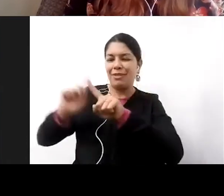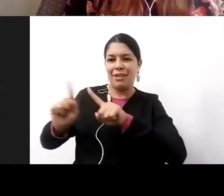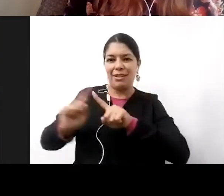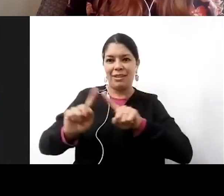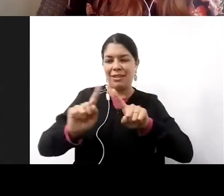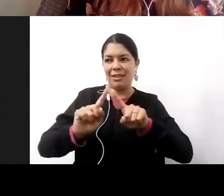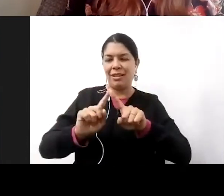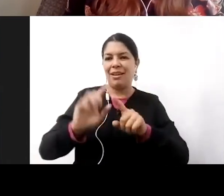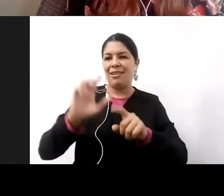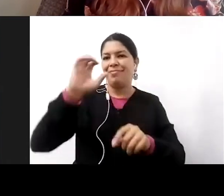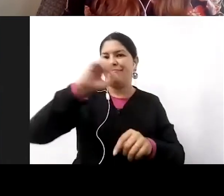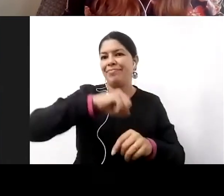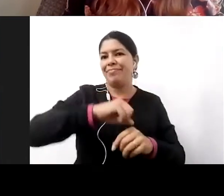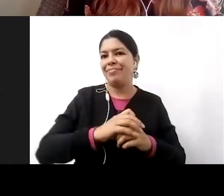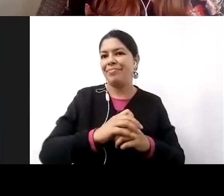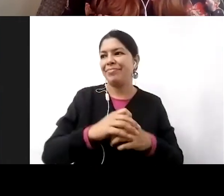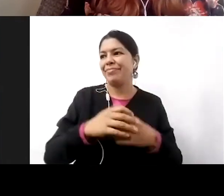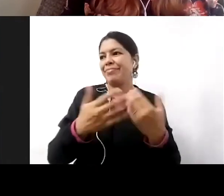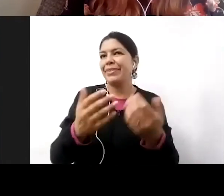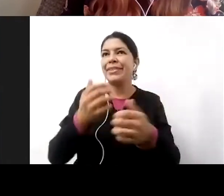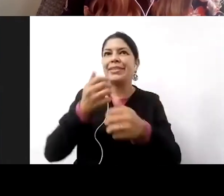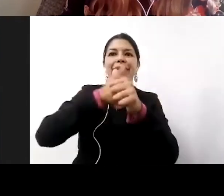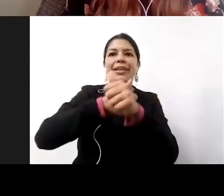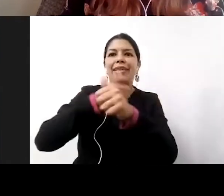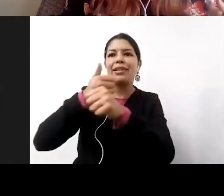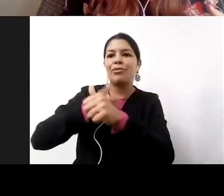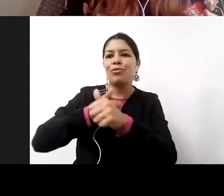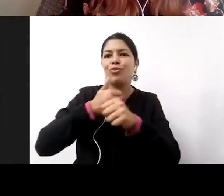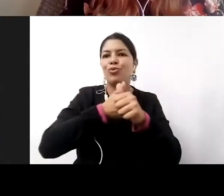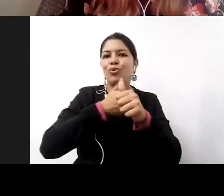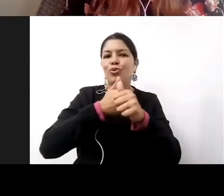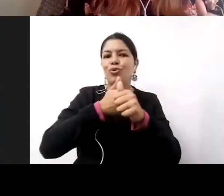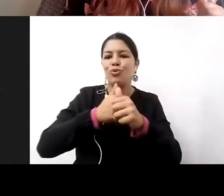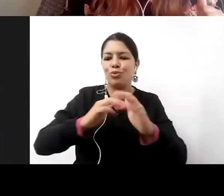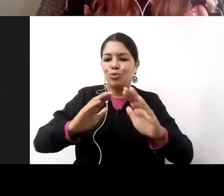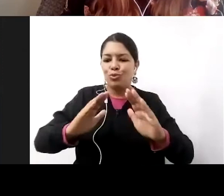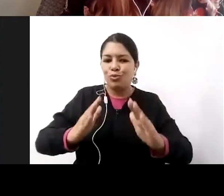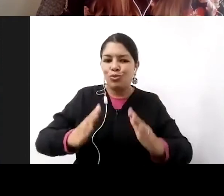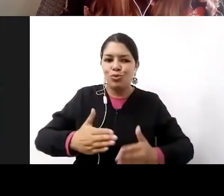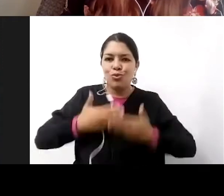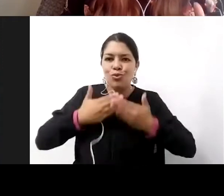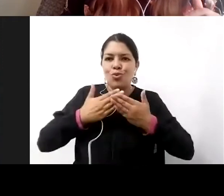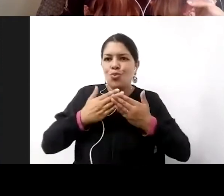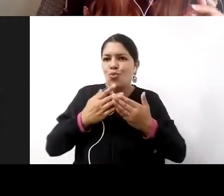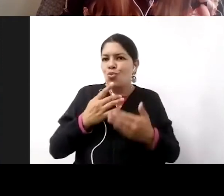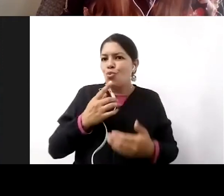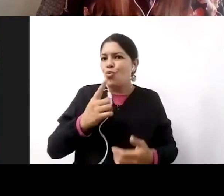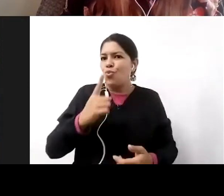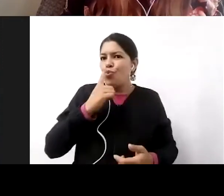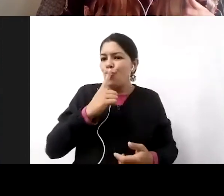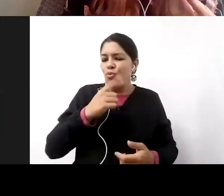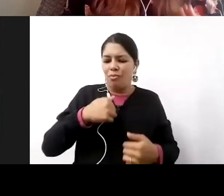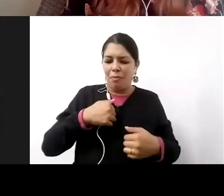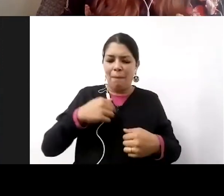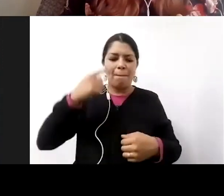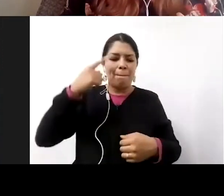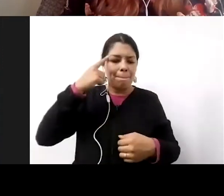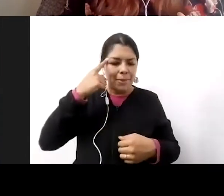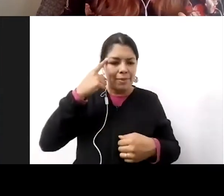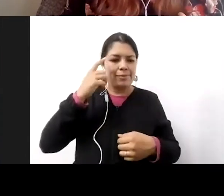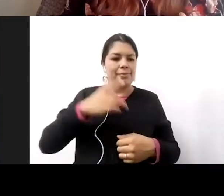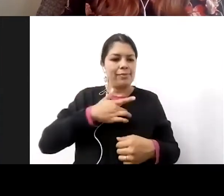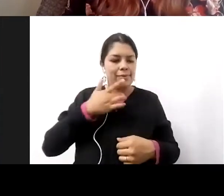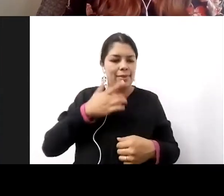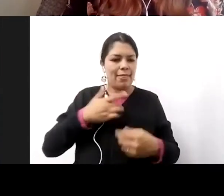que cada uno de nosotros tiene una forma única y diferente de entender la vida, de vivir la vida y de reaccionar